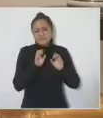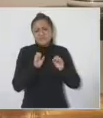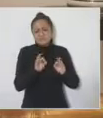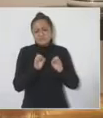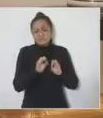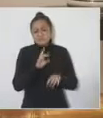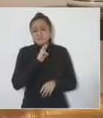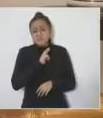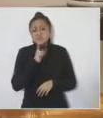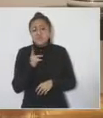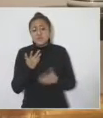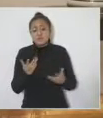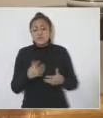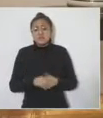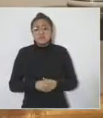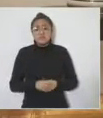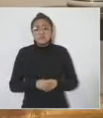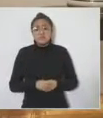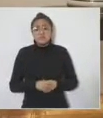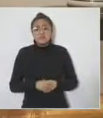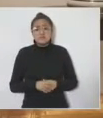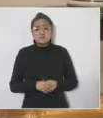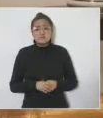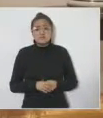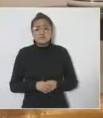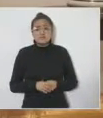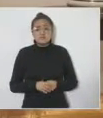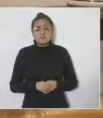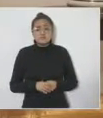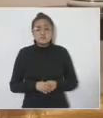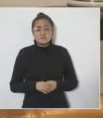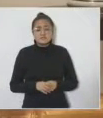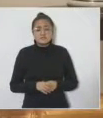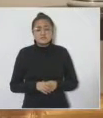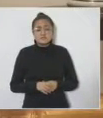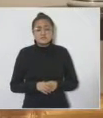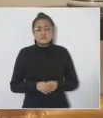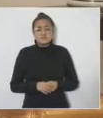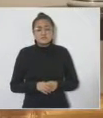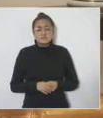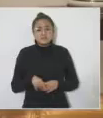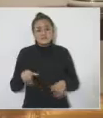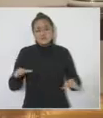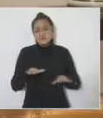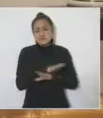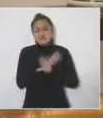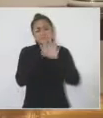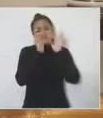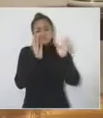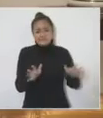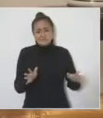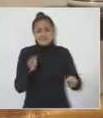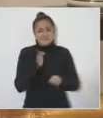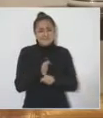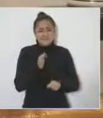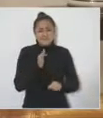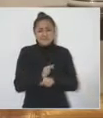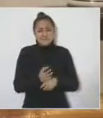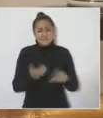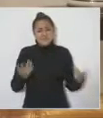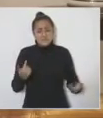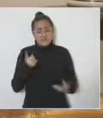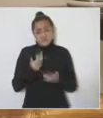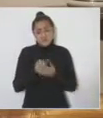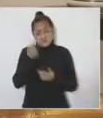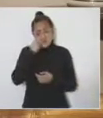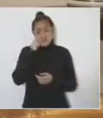oficinas ahí los deben de atender no esto ya cambió eh estuve cambió y espero